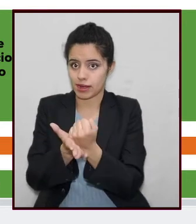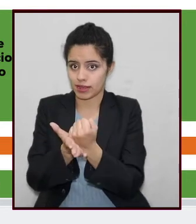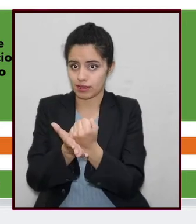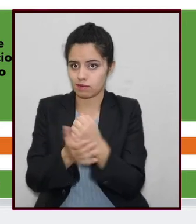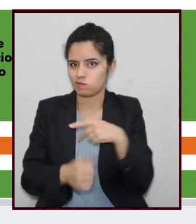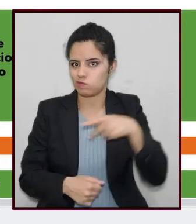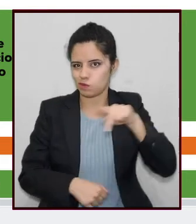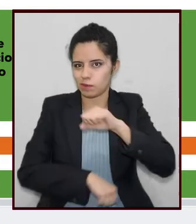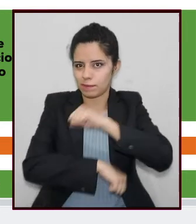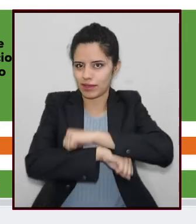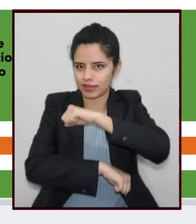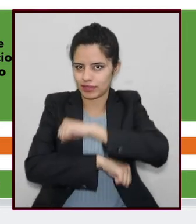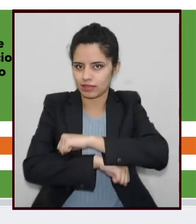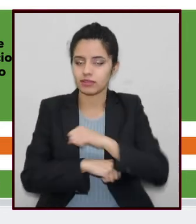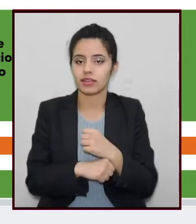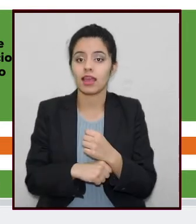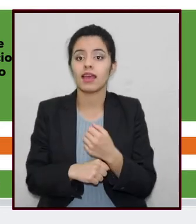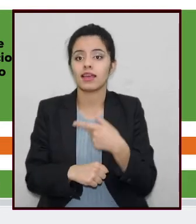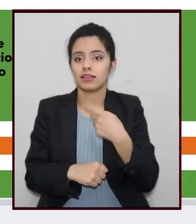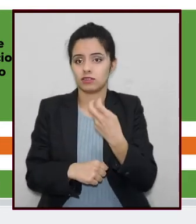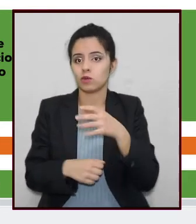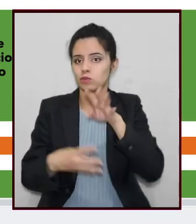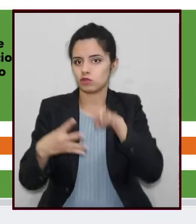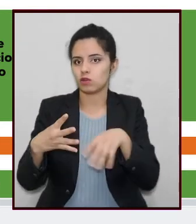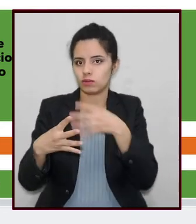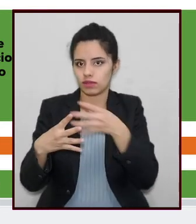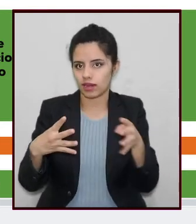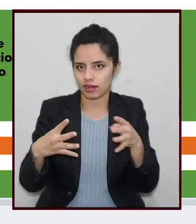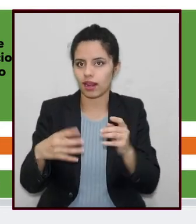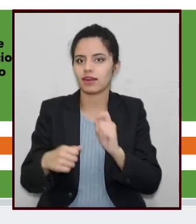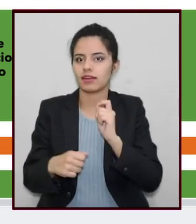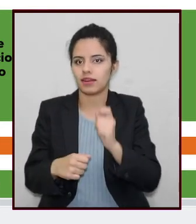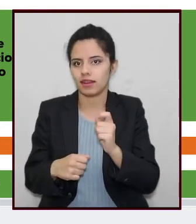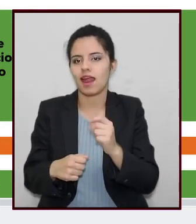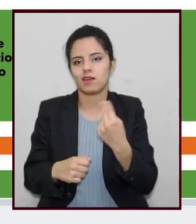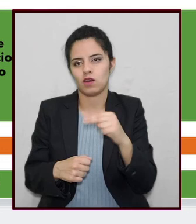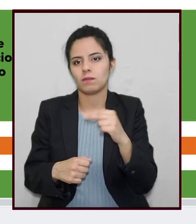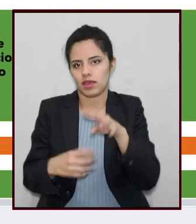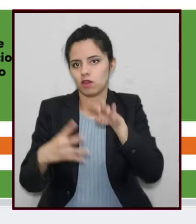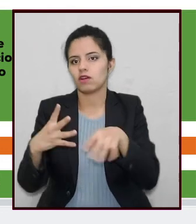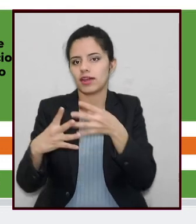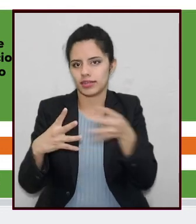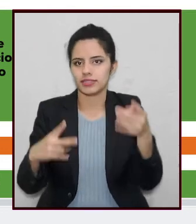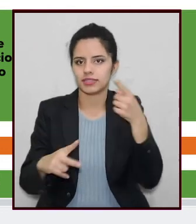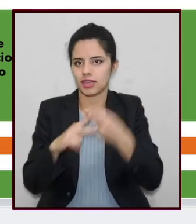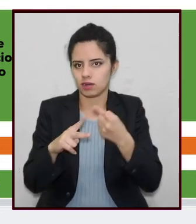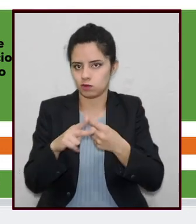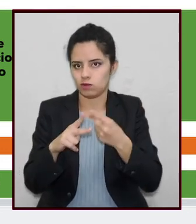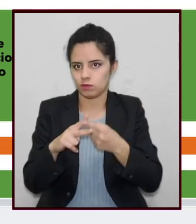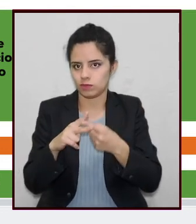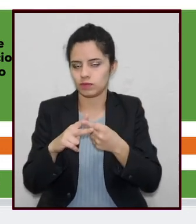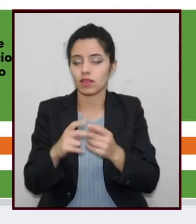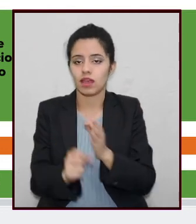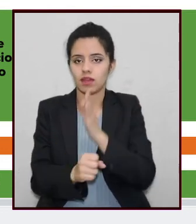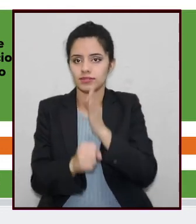el software de procesamiento de hojas de cálculo. El concepto son hojas de cálculo. Y en esta ocasión vamos a hablar de hojas de cálculo, pero